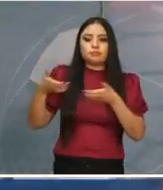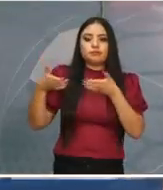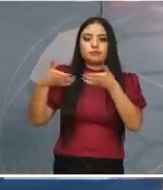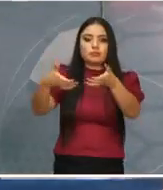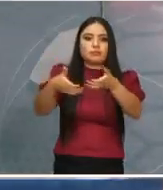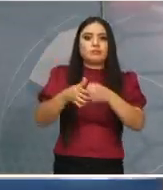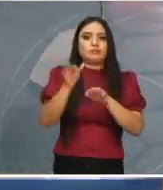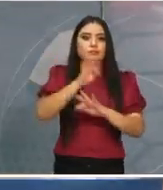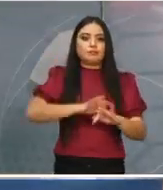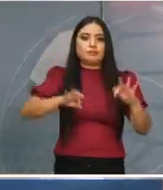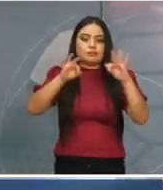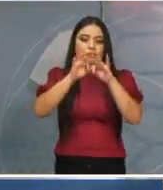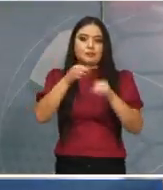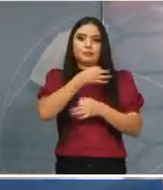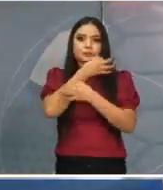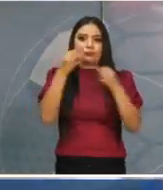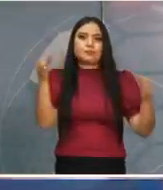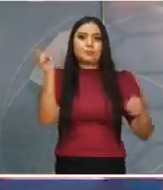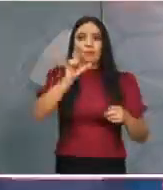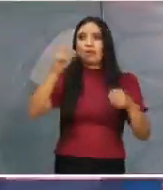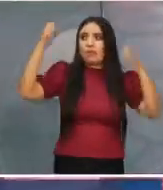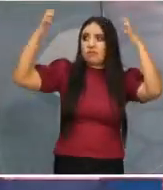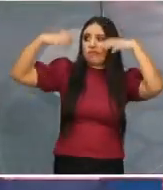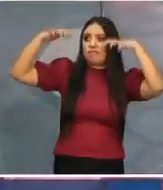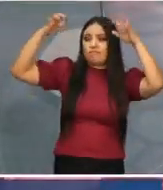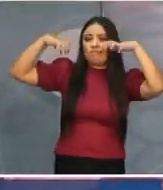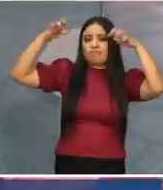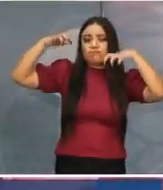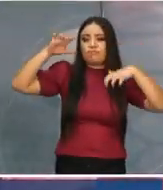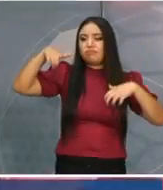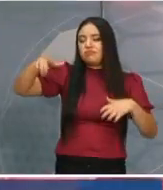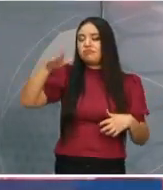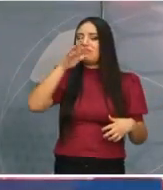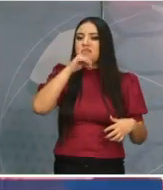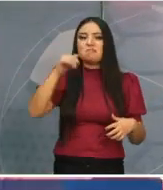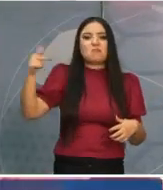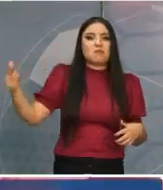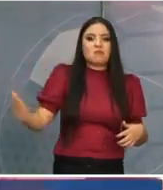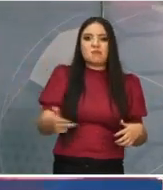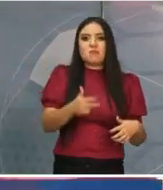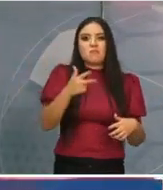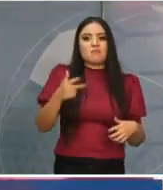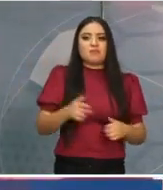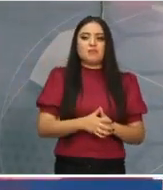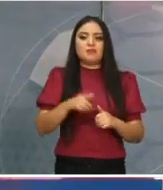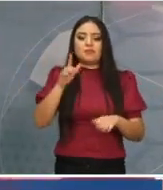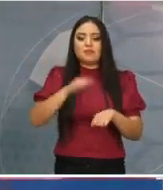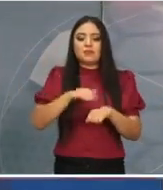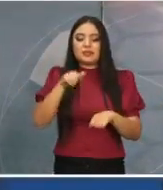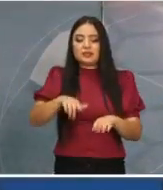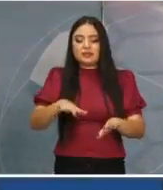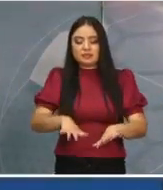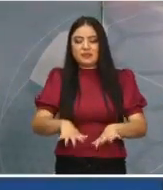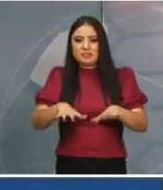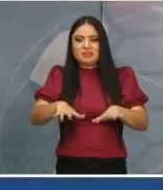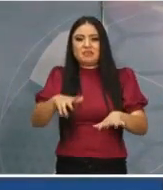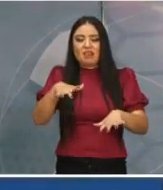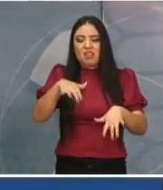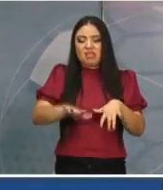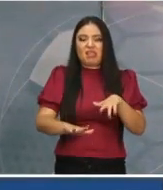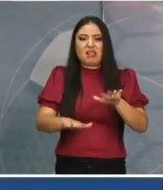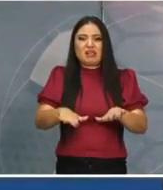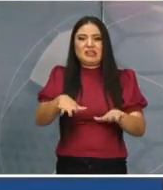vez que llueve es imposible para los vehículos transitar por esta vía ya que la tierra se convierte en lodo que en la mayoría de los casos